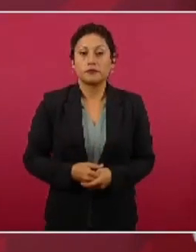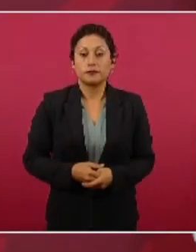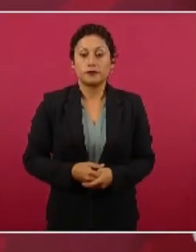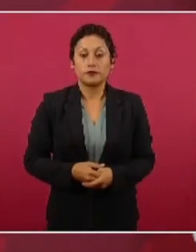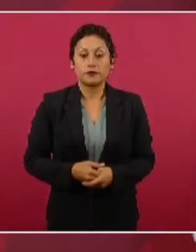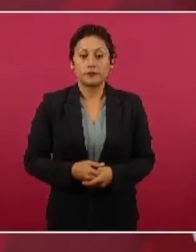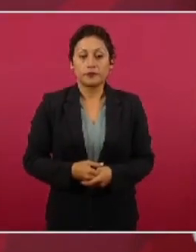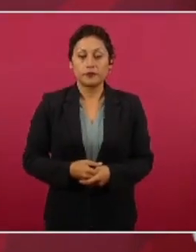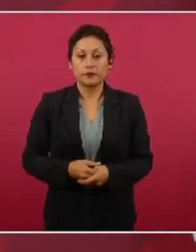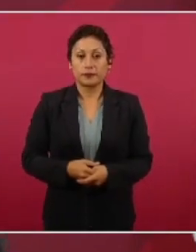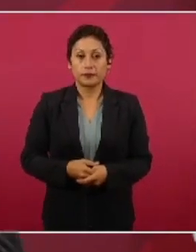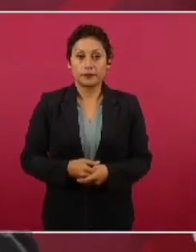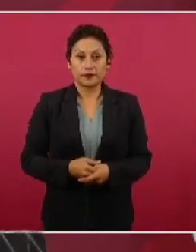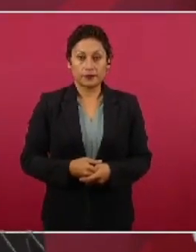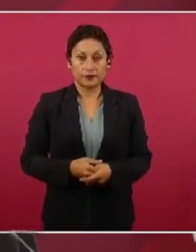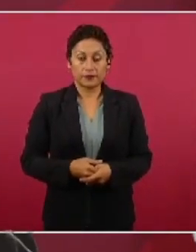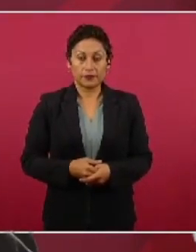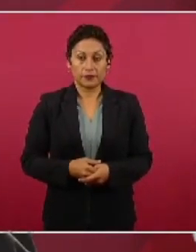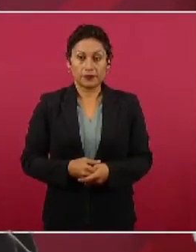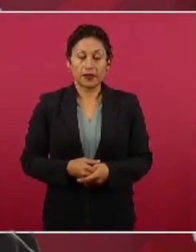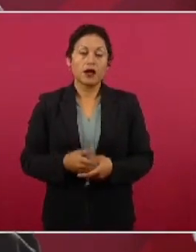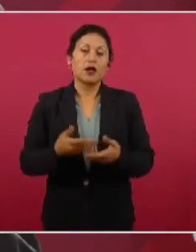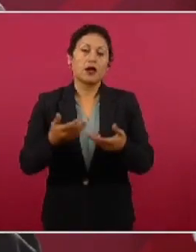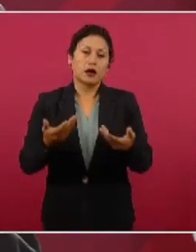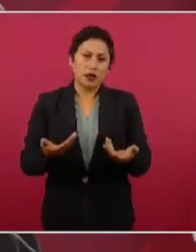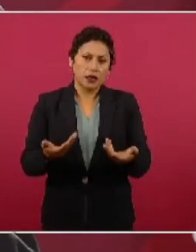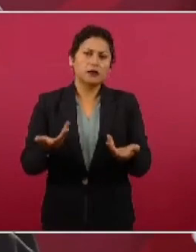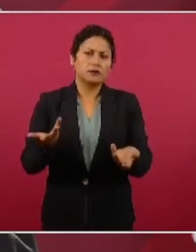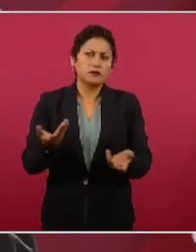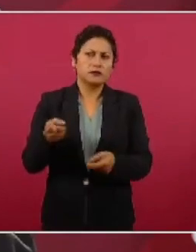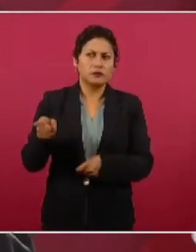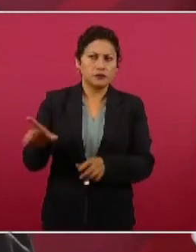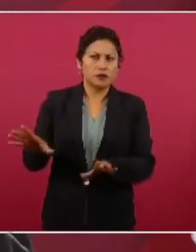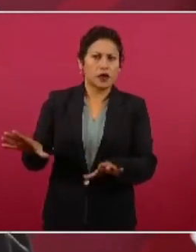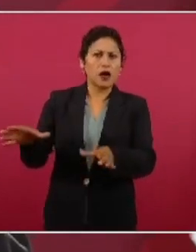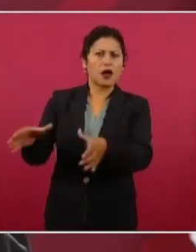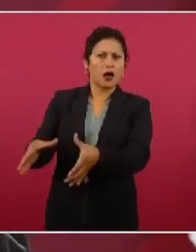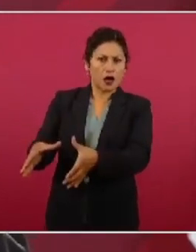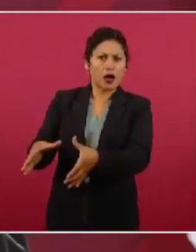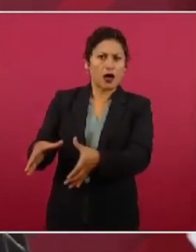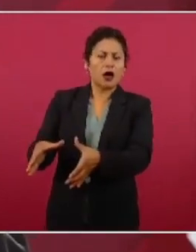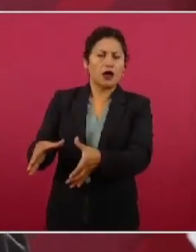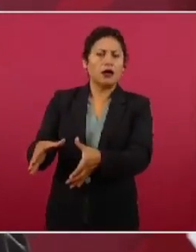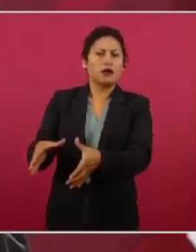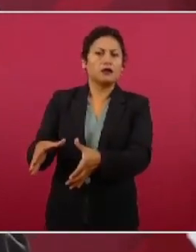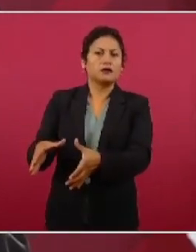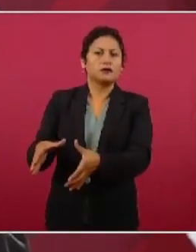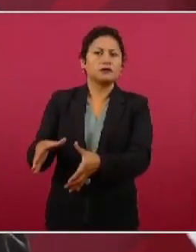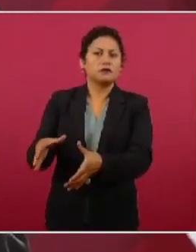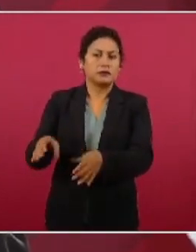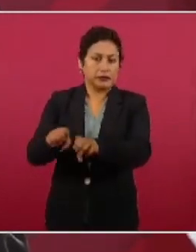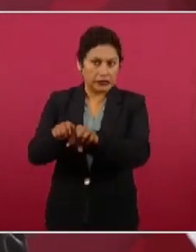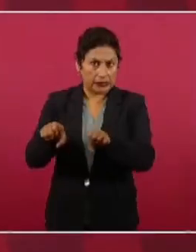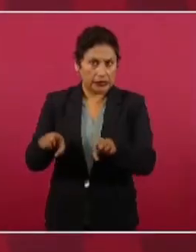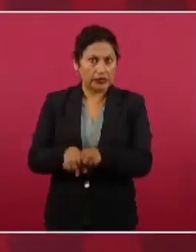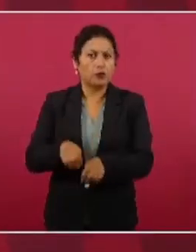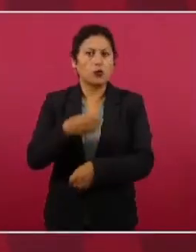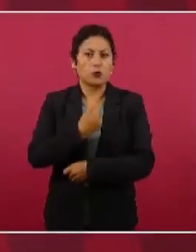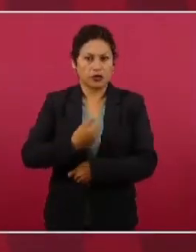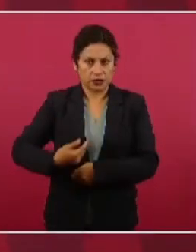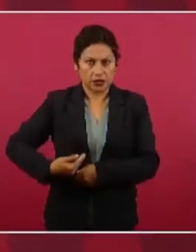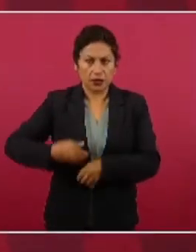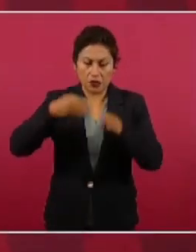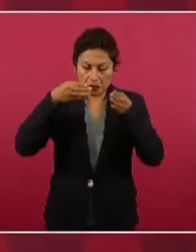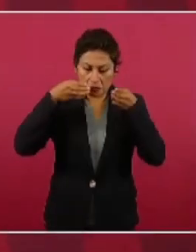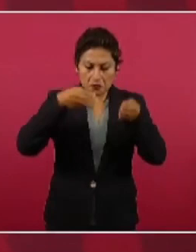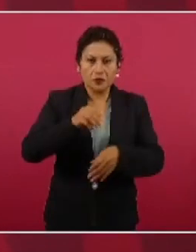asunto más del Ejecutivo, pero de todas maneras quiero que se envíe al Legislativo, es